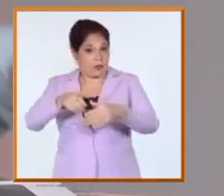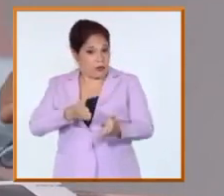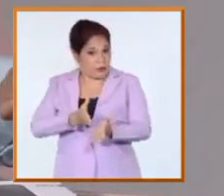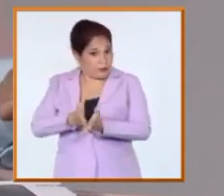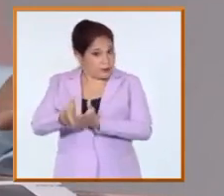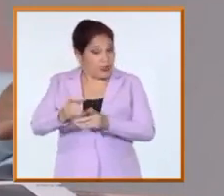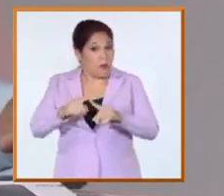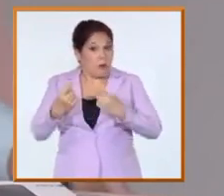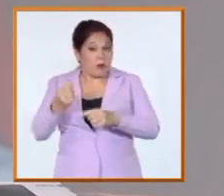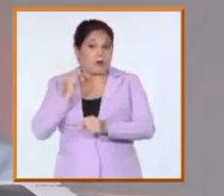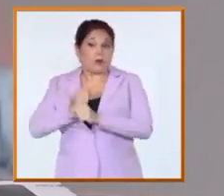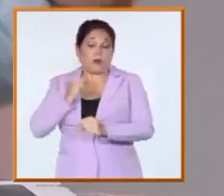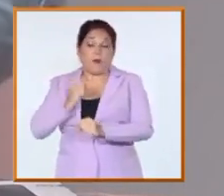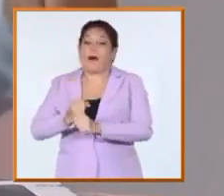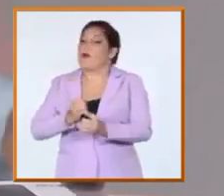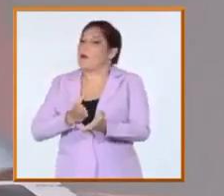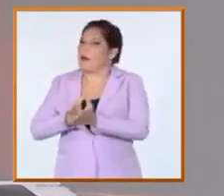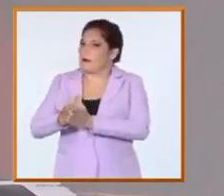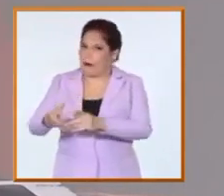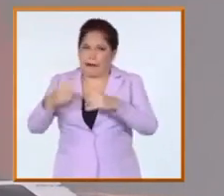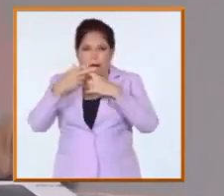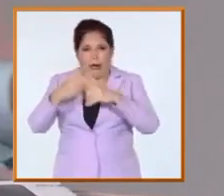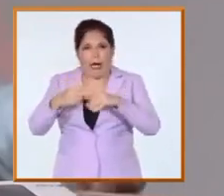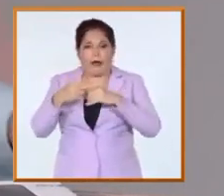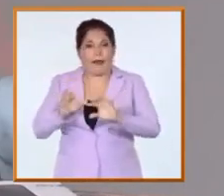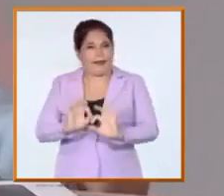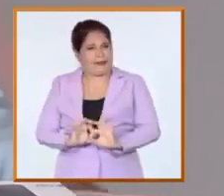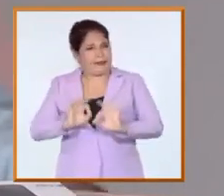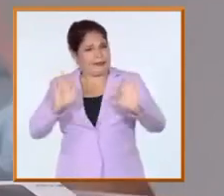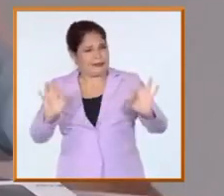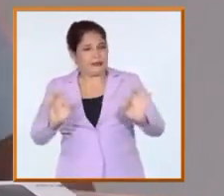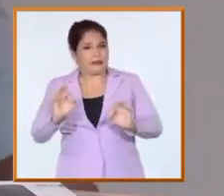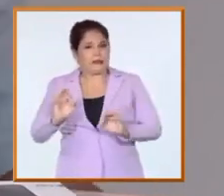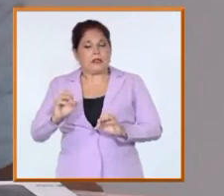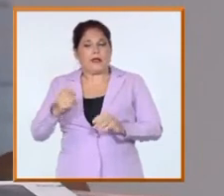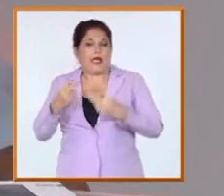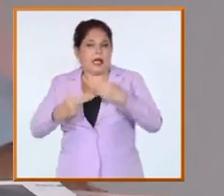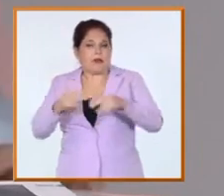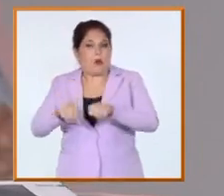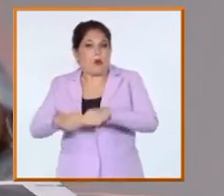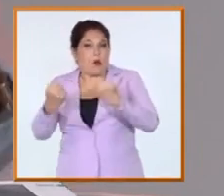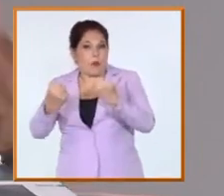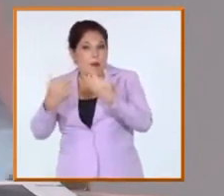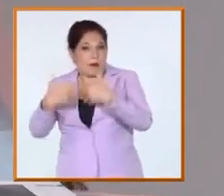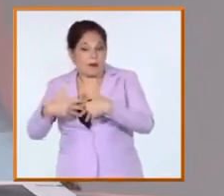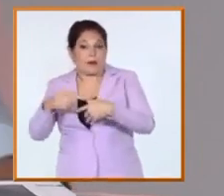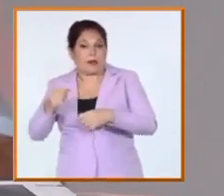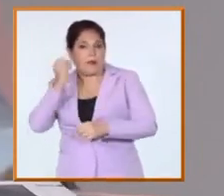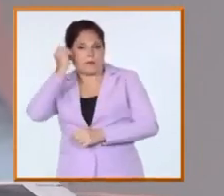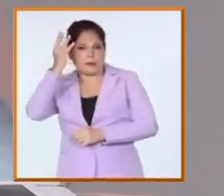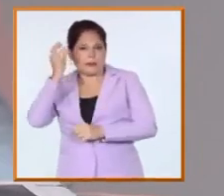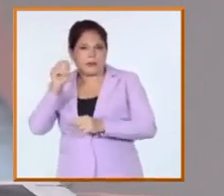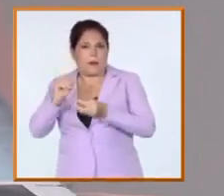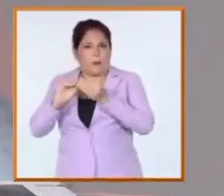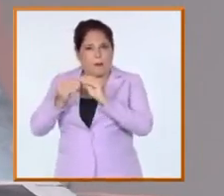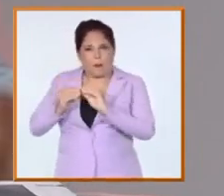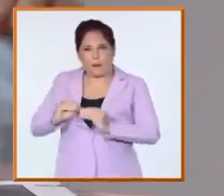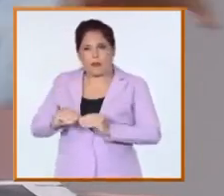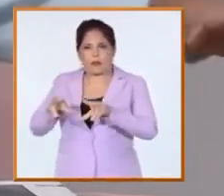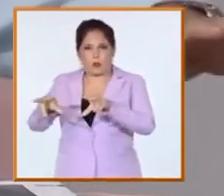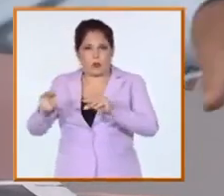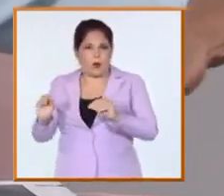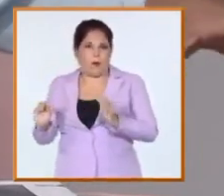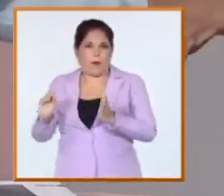el empeño de sus trabajadores y por la inteligencia de sus trabajadores en lo que es la inventiva la innovación